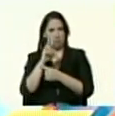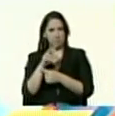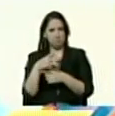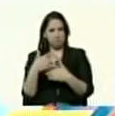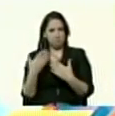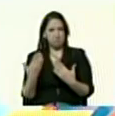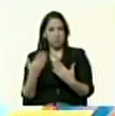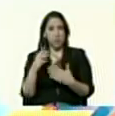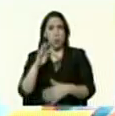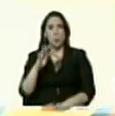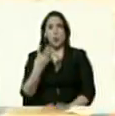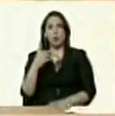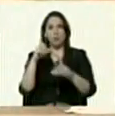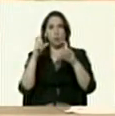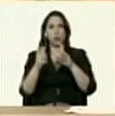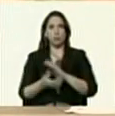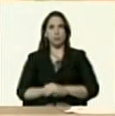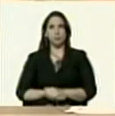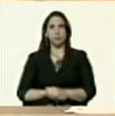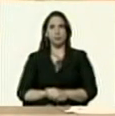Y la cuarta foto,